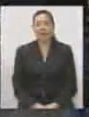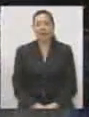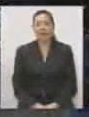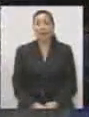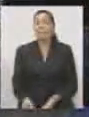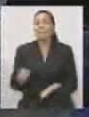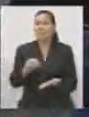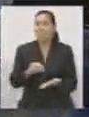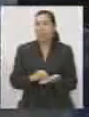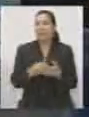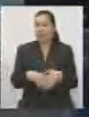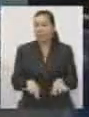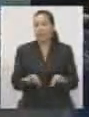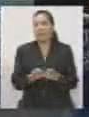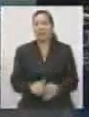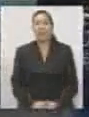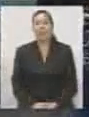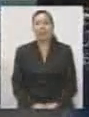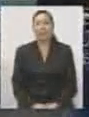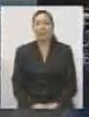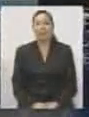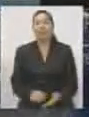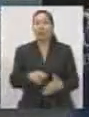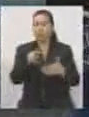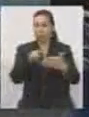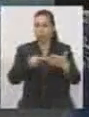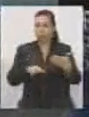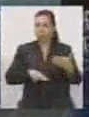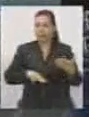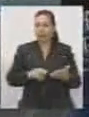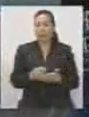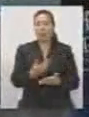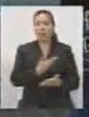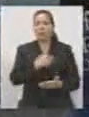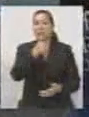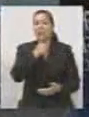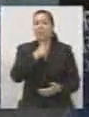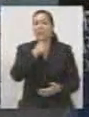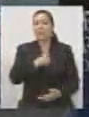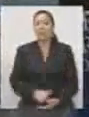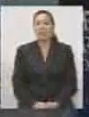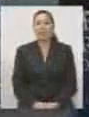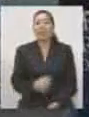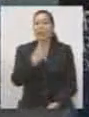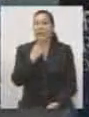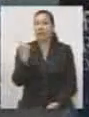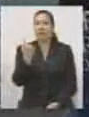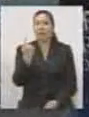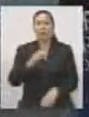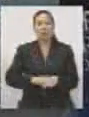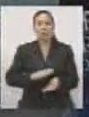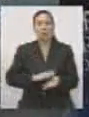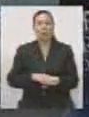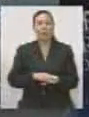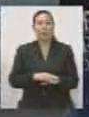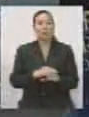que es más contundente aún, esta es un poquito más largo el párrafo, le voy a pedir un poquito de paciencia, dice que la primera es sobre el mismo